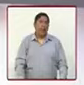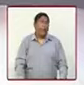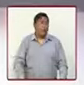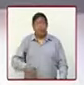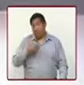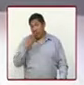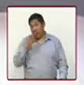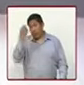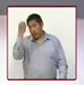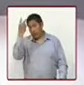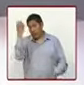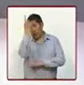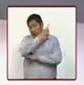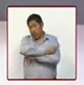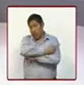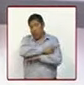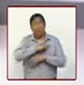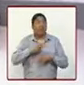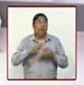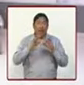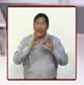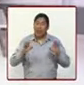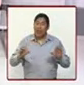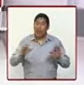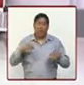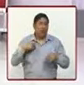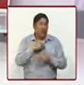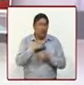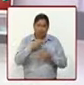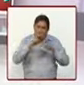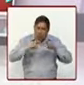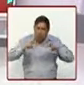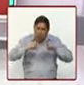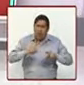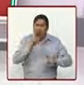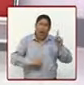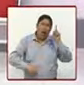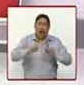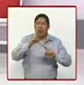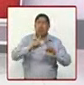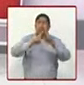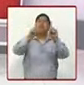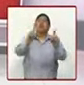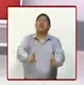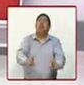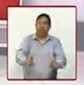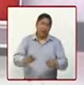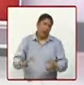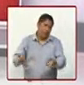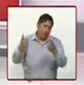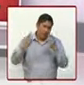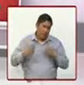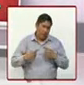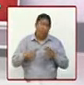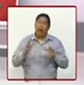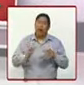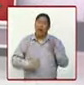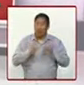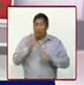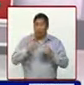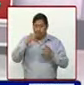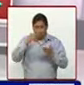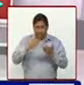Lo decíamos, 12 días para el Censo de Población y Vivienda. Seguimos revisando algunas preguntas frecuentes que llegan al Instituto Nacional de Estadística. ¿Cuáles